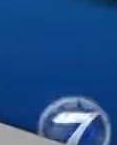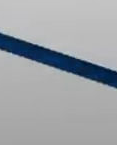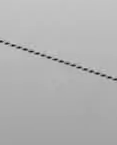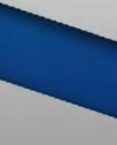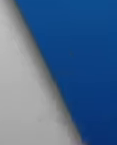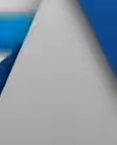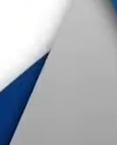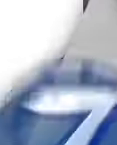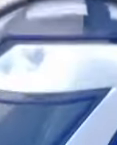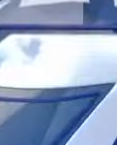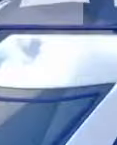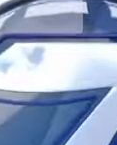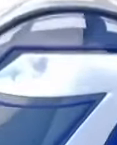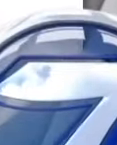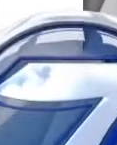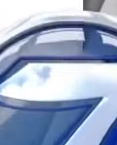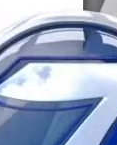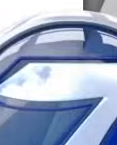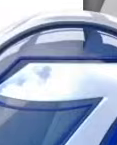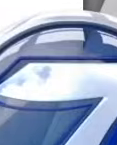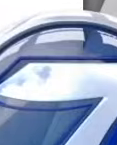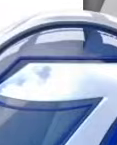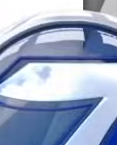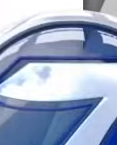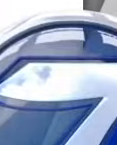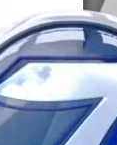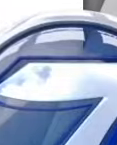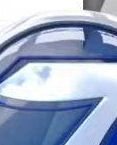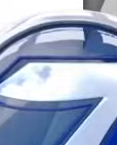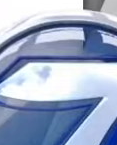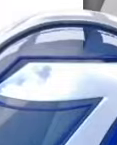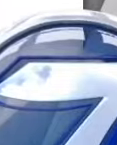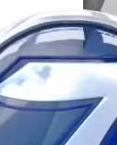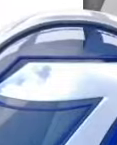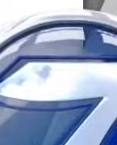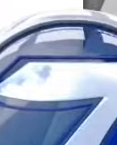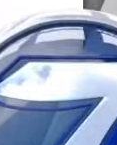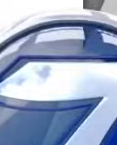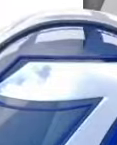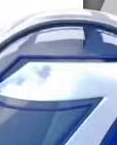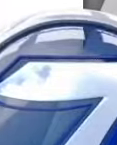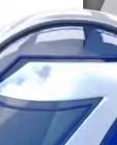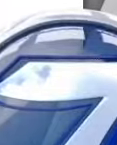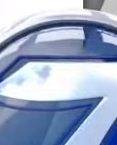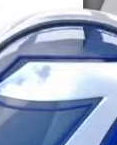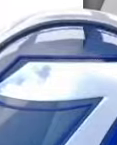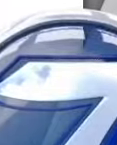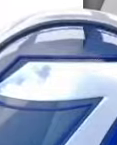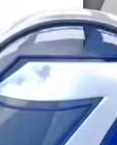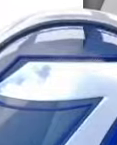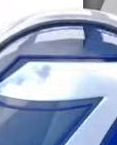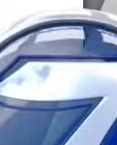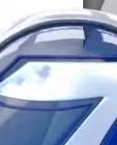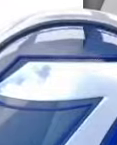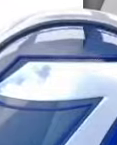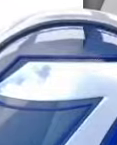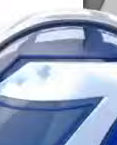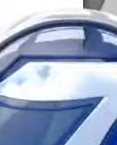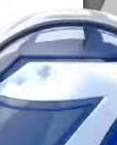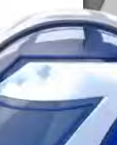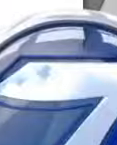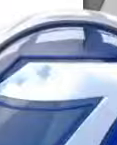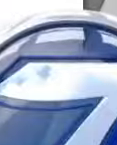cesan. En el Día de los Pueblos Indígenas, Ministerio Público reitera compromiso por atención con pertinencia